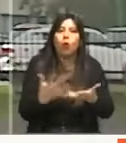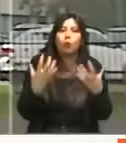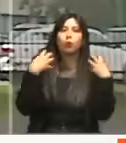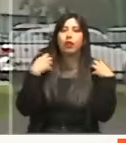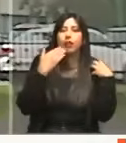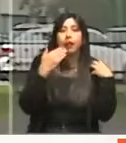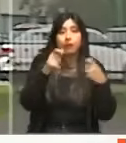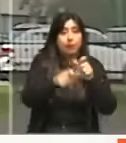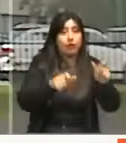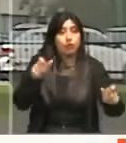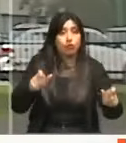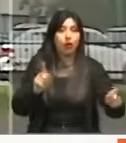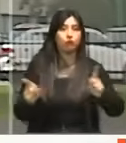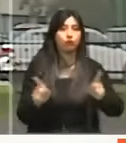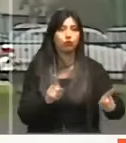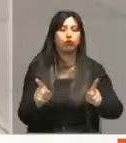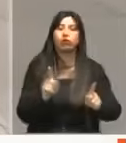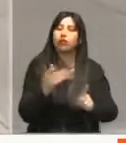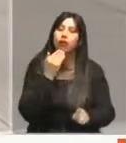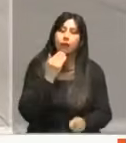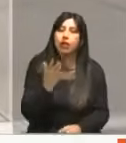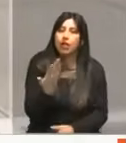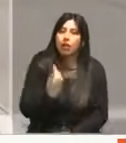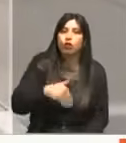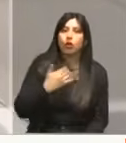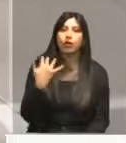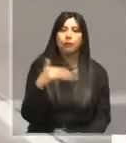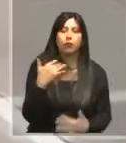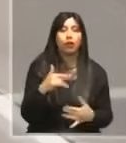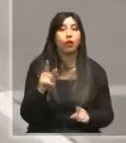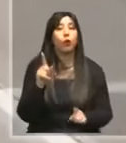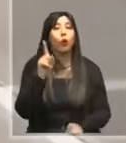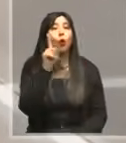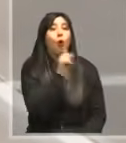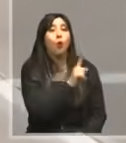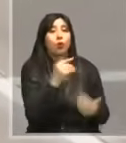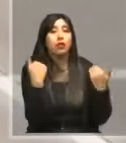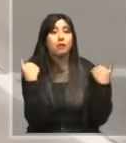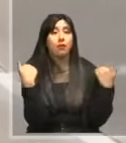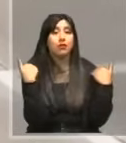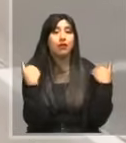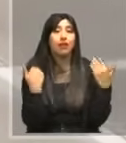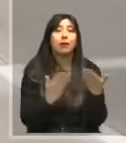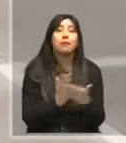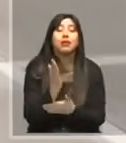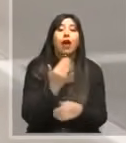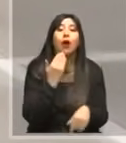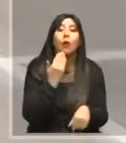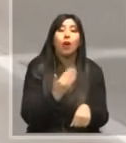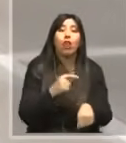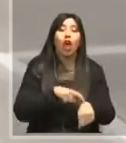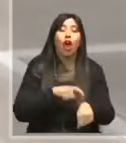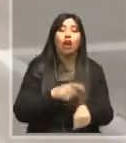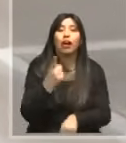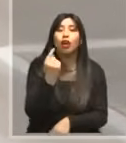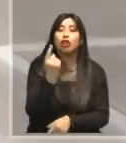sobre nosotros. Es muy importante para nosotros igual. Último ensayo para dar el vamos a las 11 de la mañana de este martes.